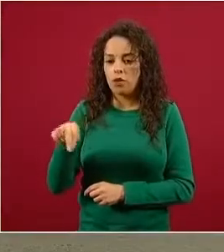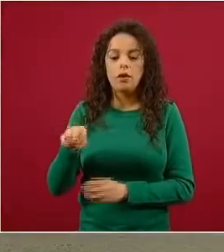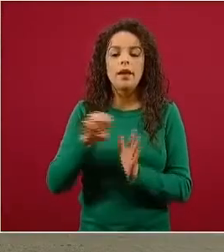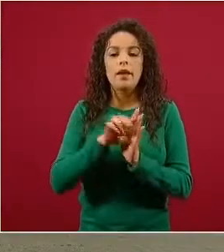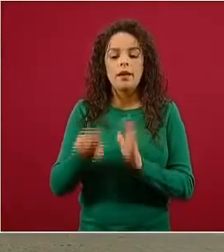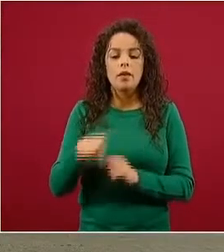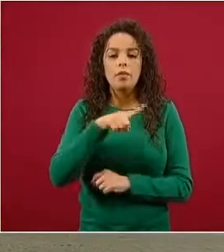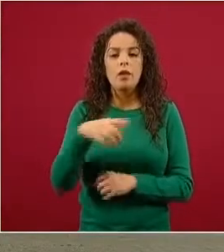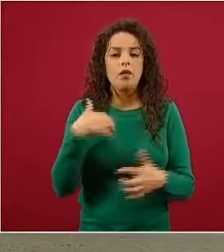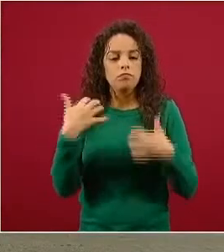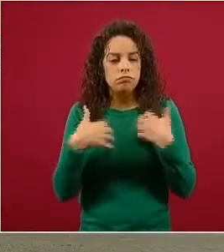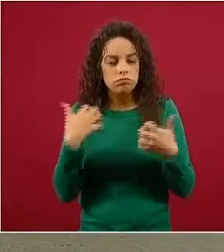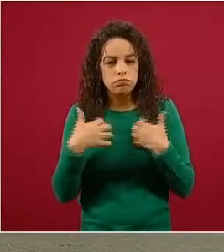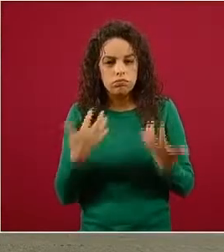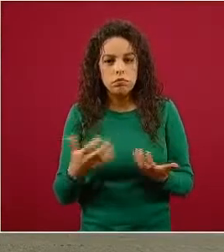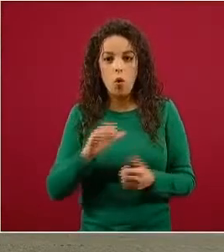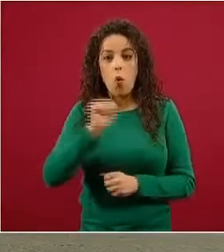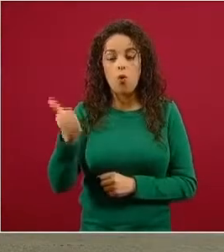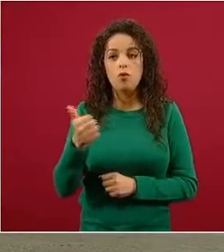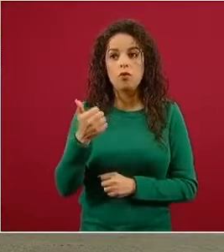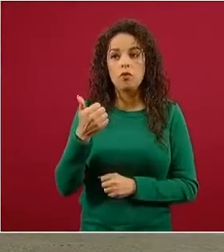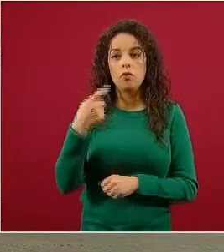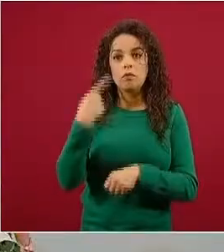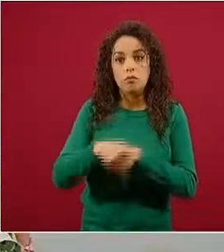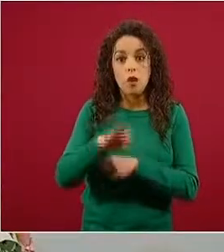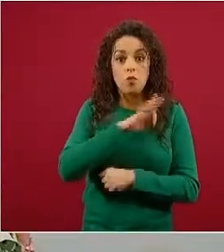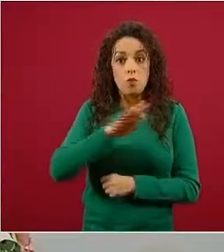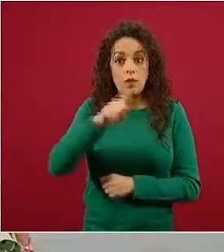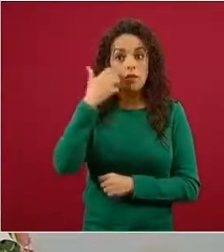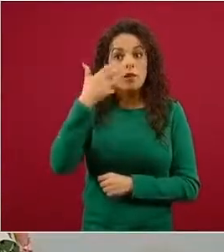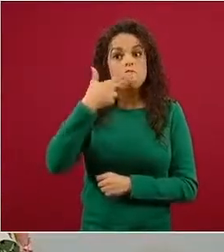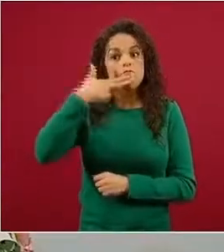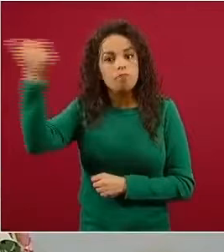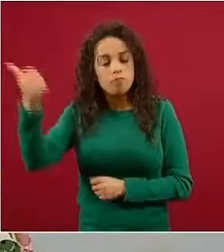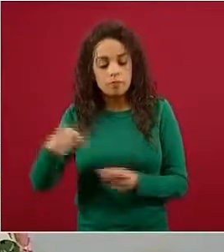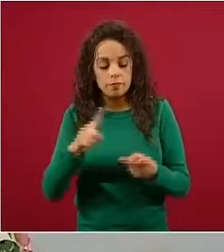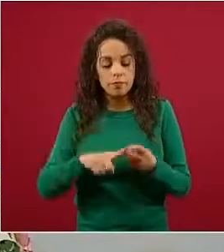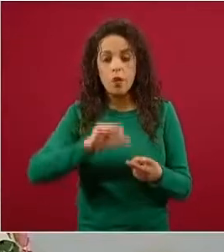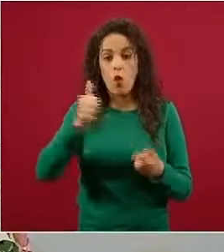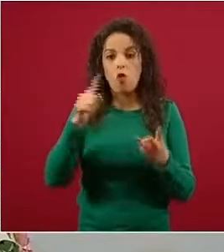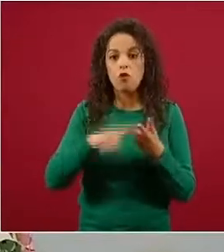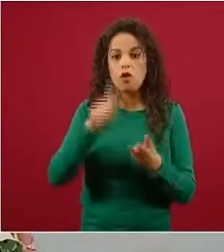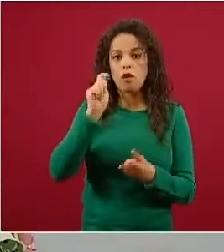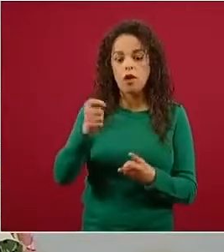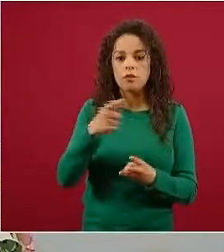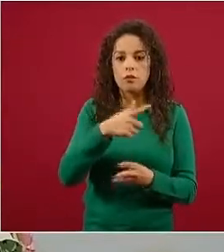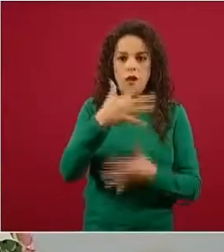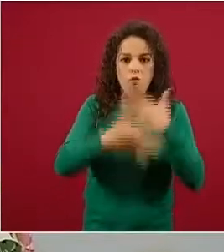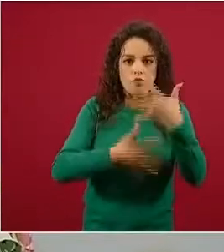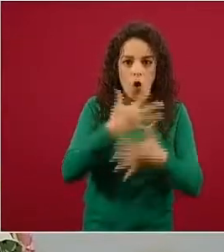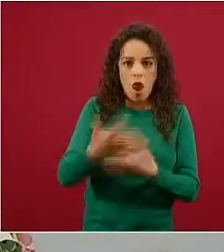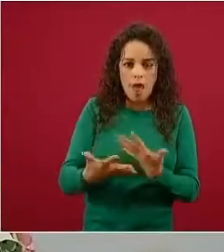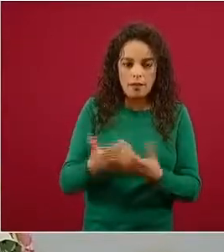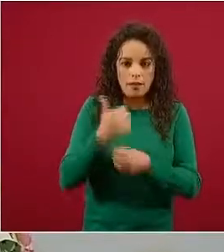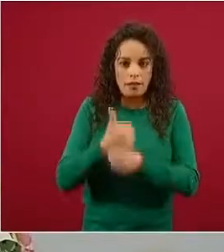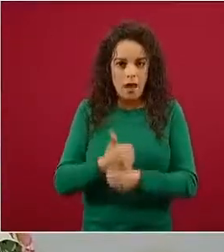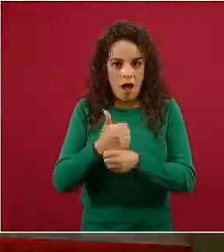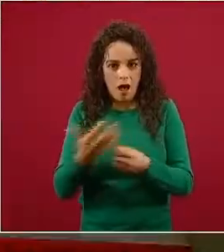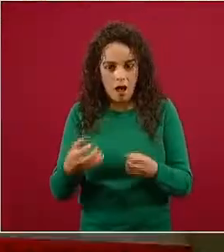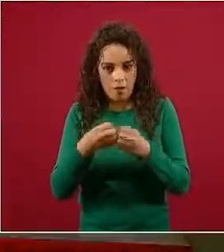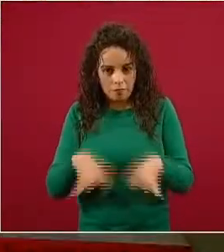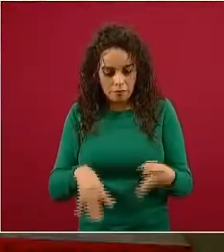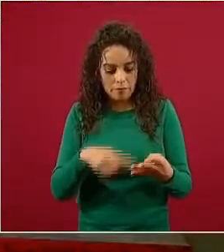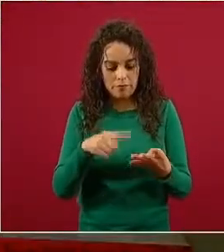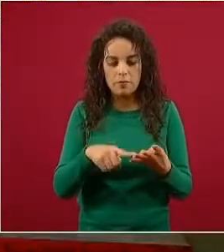tecnologías de la información? Nos acaban de dar un número telefónico y una página electrónica. Quien entra en la extrema